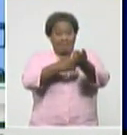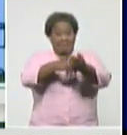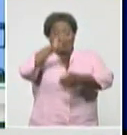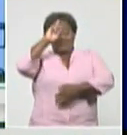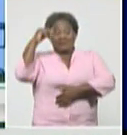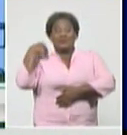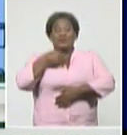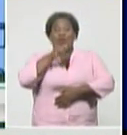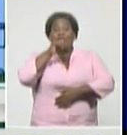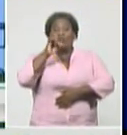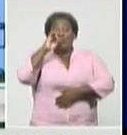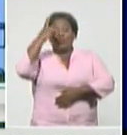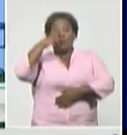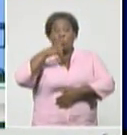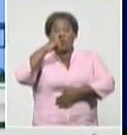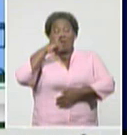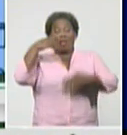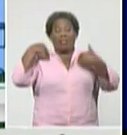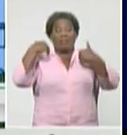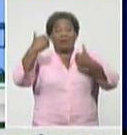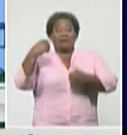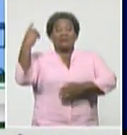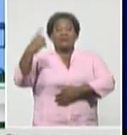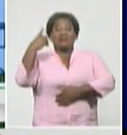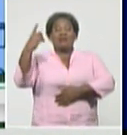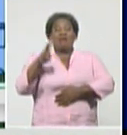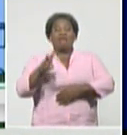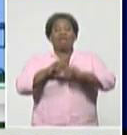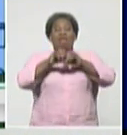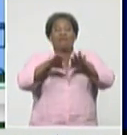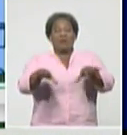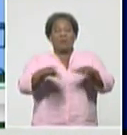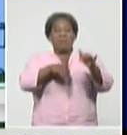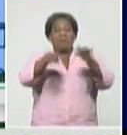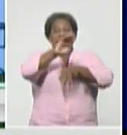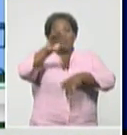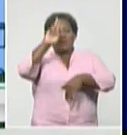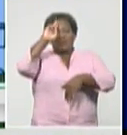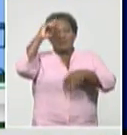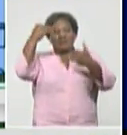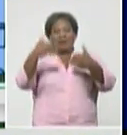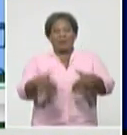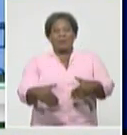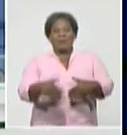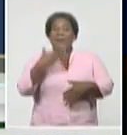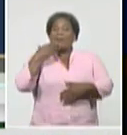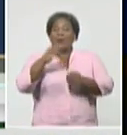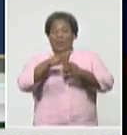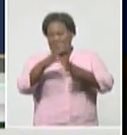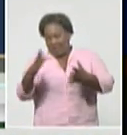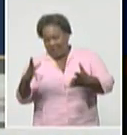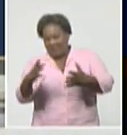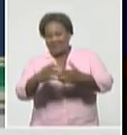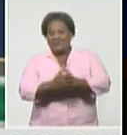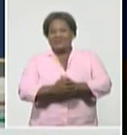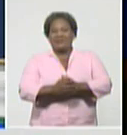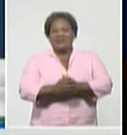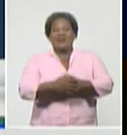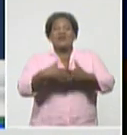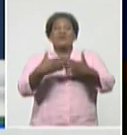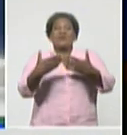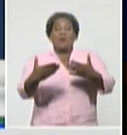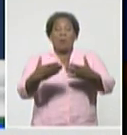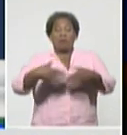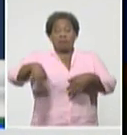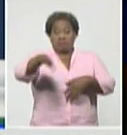Durán García, director nacional de epidemiología del MINSAP. Doctor, buenos días. Buenos días a todos los que nos